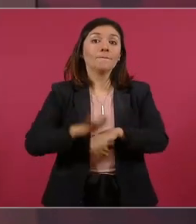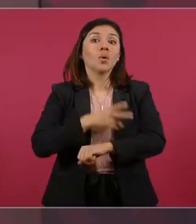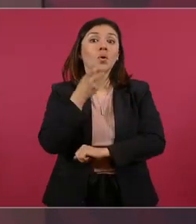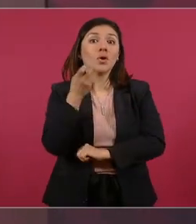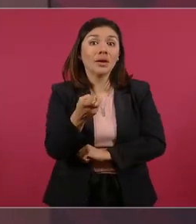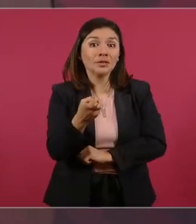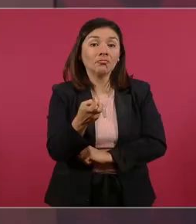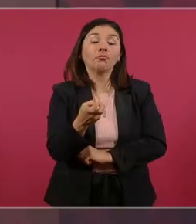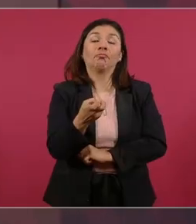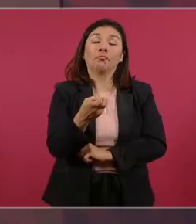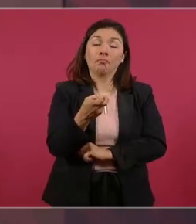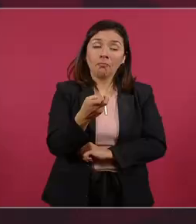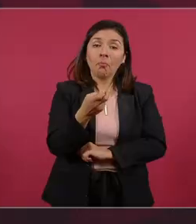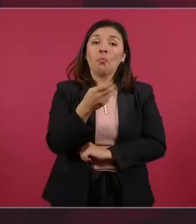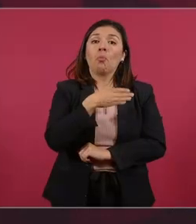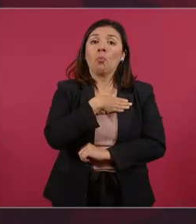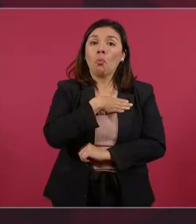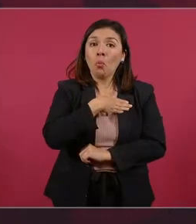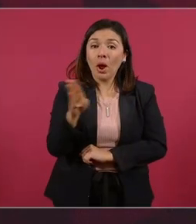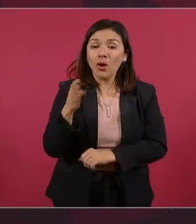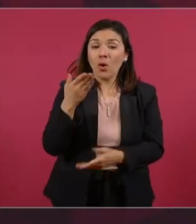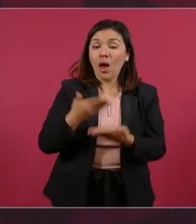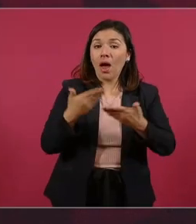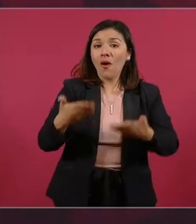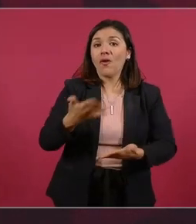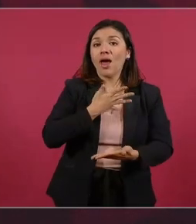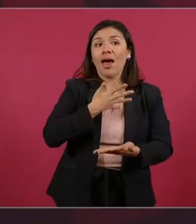bueno que existan las redes sociales